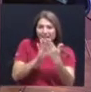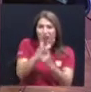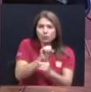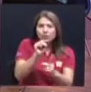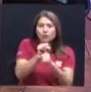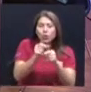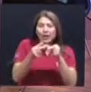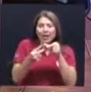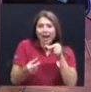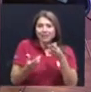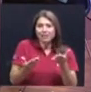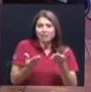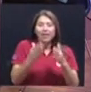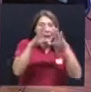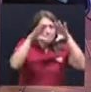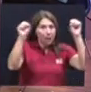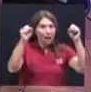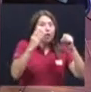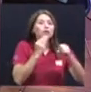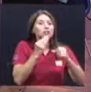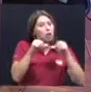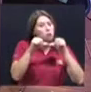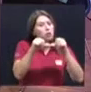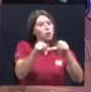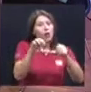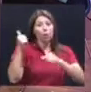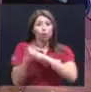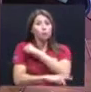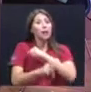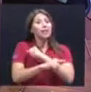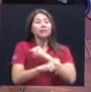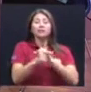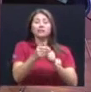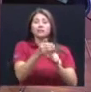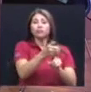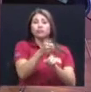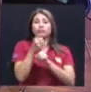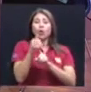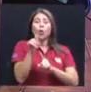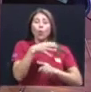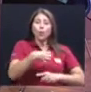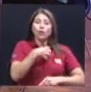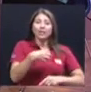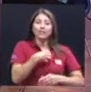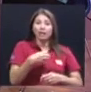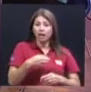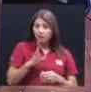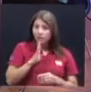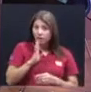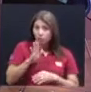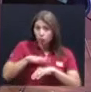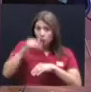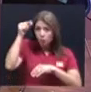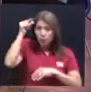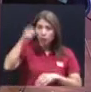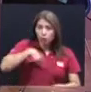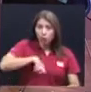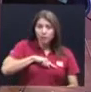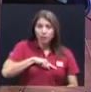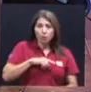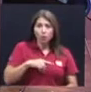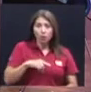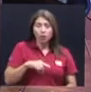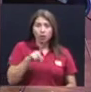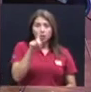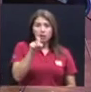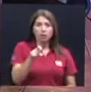al embajador en Israel como s lo hicieron otros países Como protesta y solidaridad con Palestina o sea está hablando del gobierno nuestro Eh bueno de Me parece